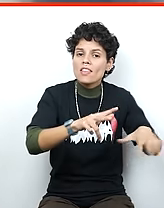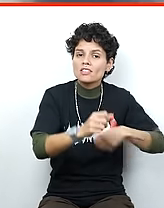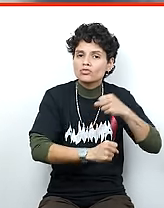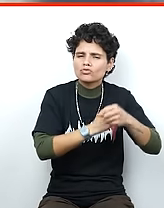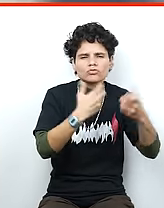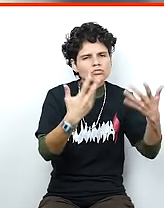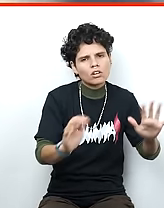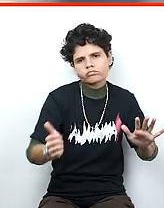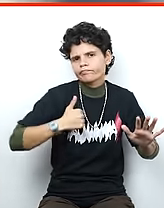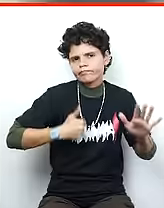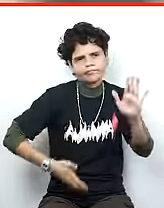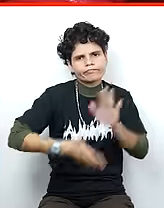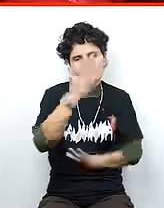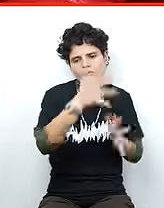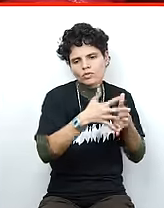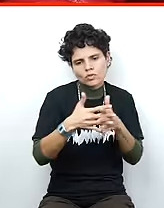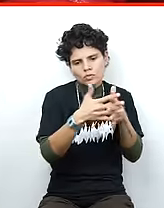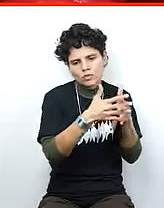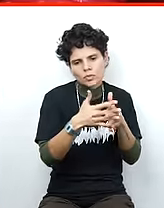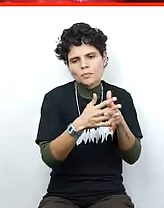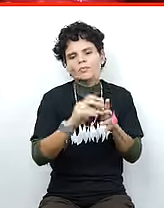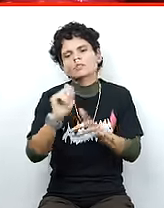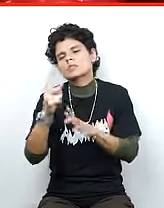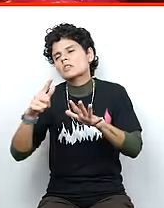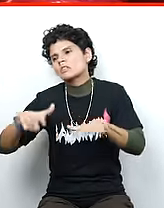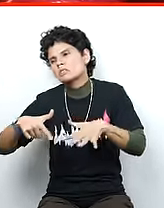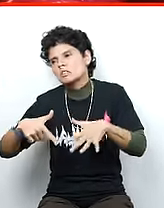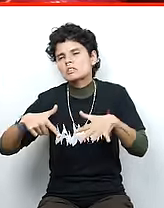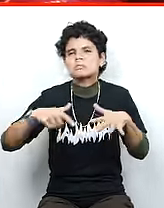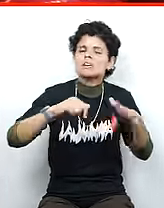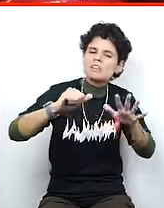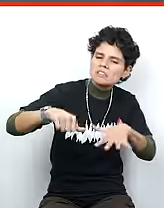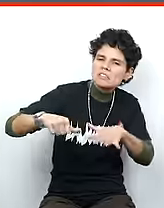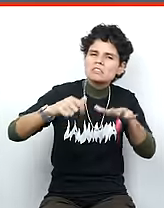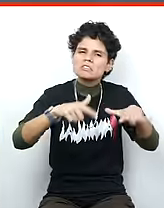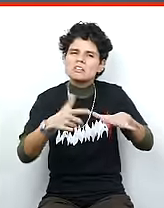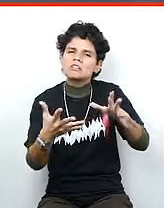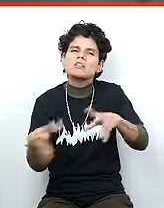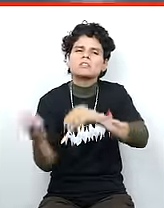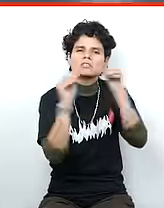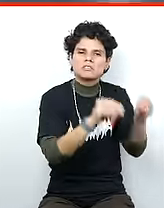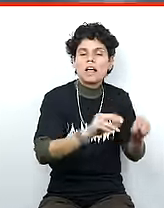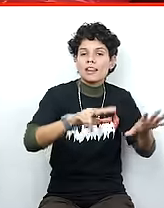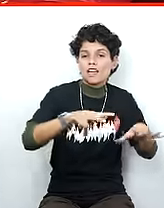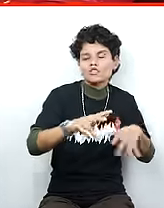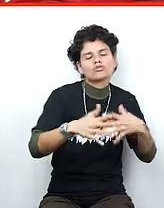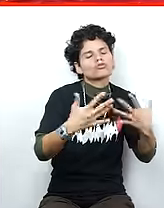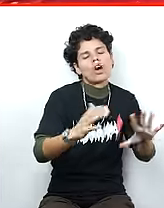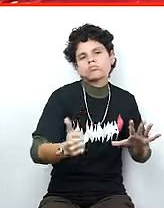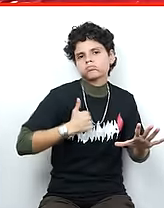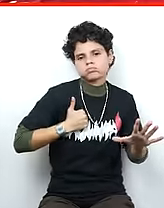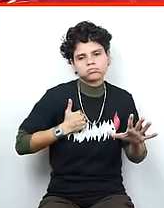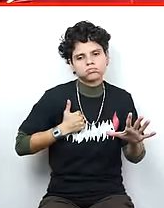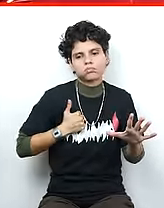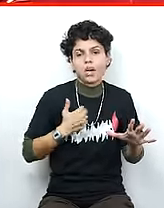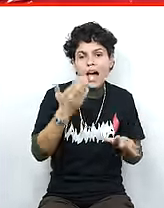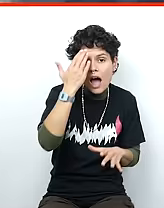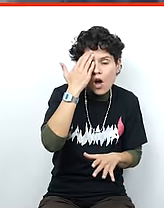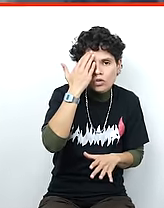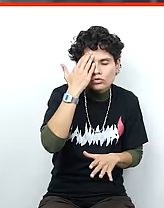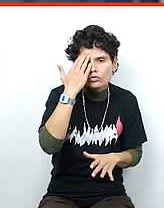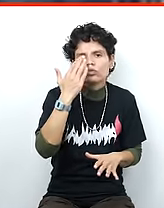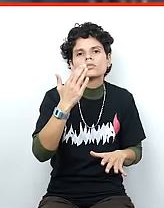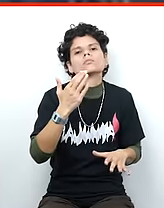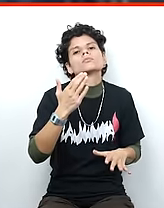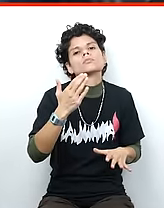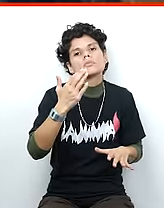fui a Estados Unidos. Me fui para la Florida como a los 17, 16, 16, casi cumplí un 17, y a los 18 me... Cumplí los 18 en agosto,